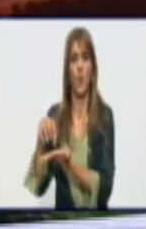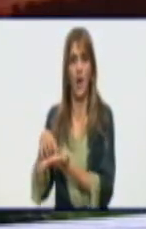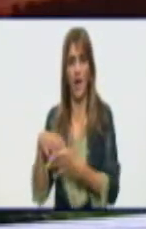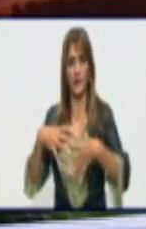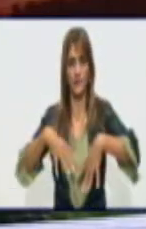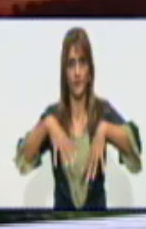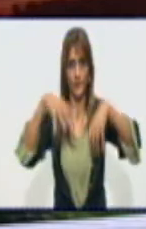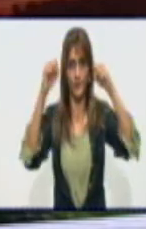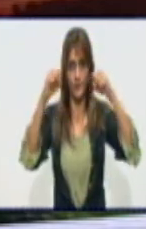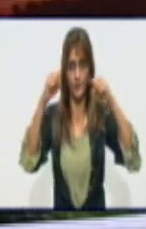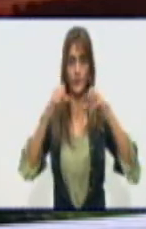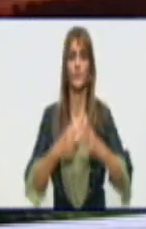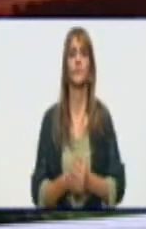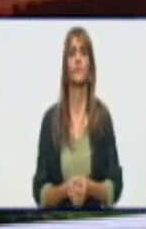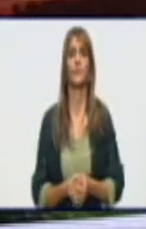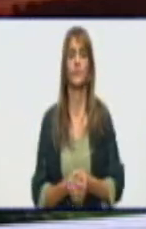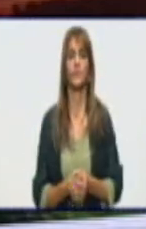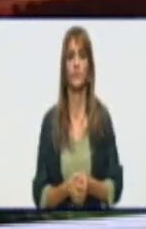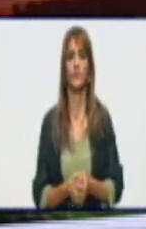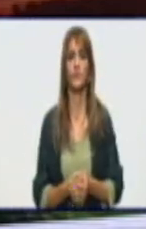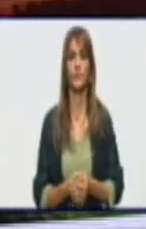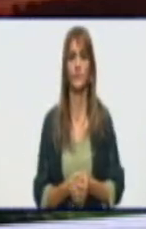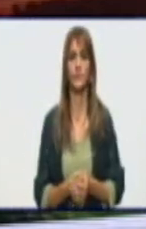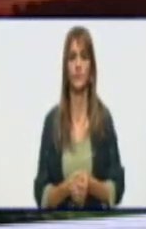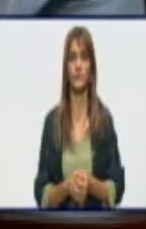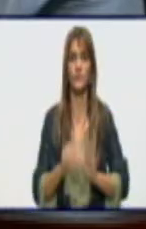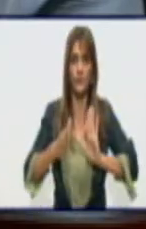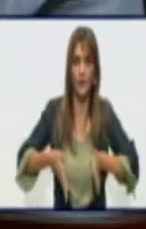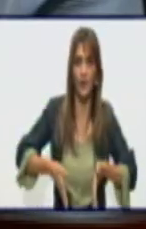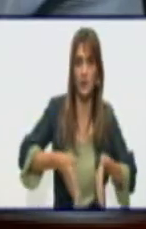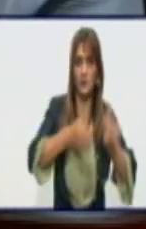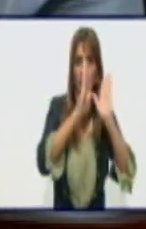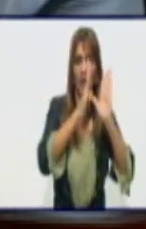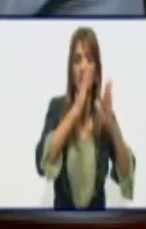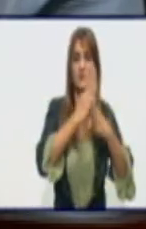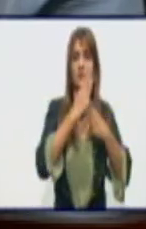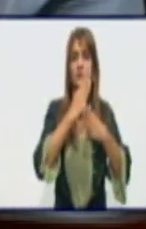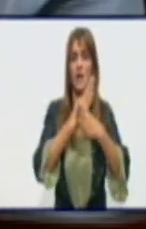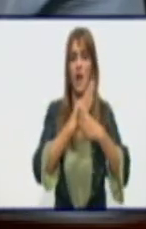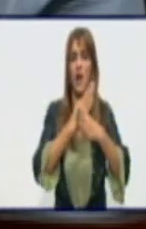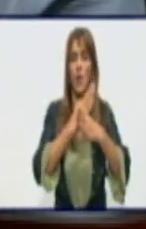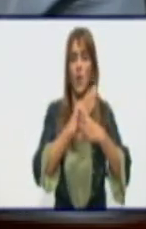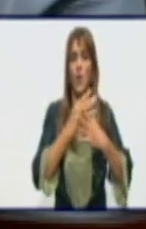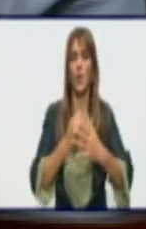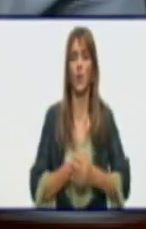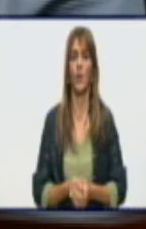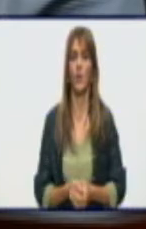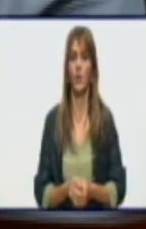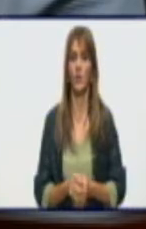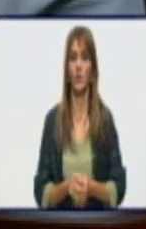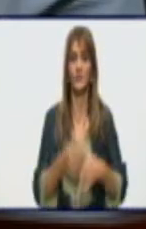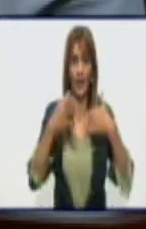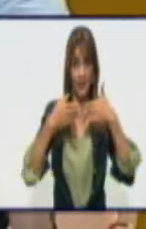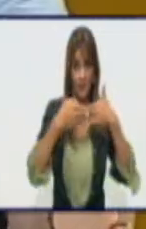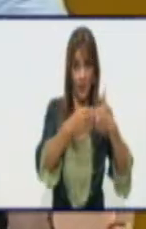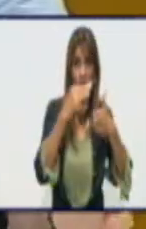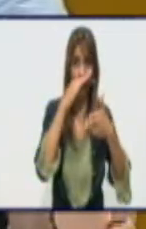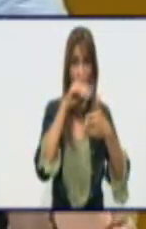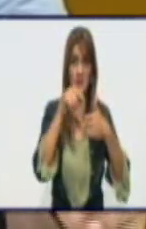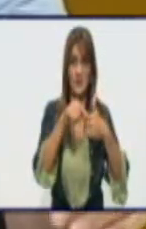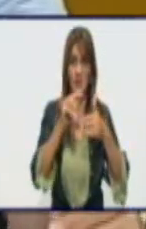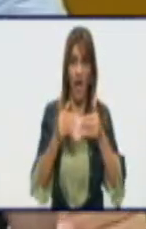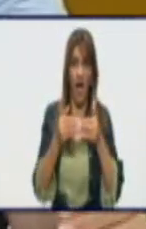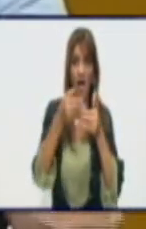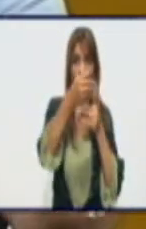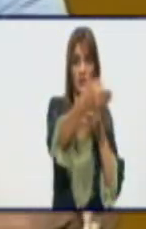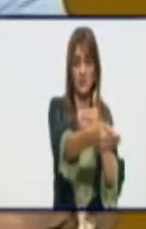del entronque de Guisa sería carretera vía Santiago hasta el entronque de Guisa. No. Hasta las Tamaras. Del entronque de Guisa hacia las Tamaras,